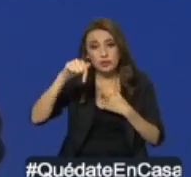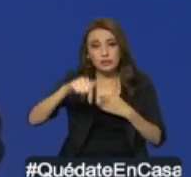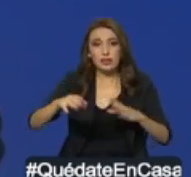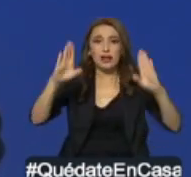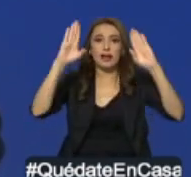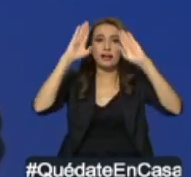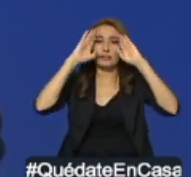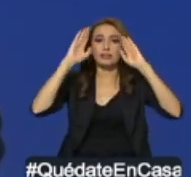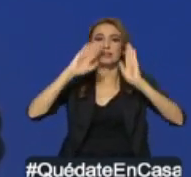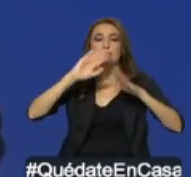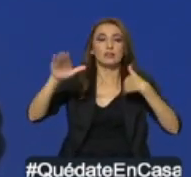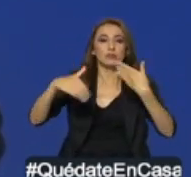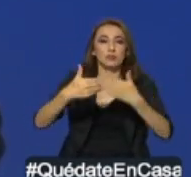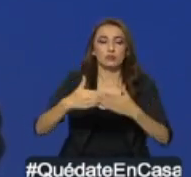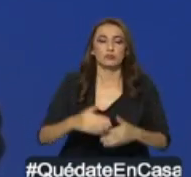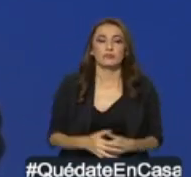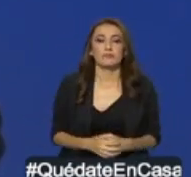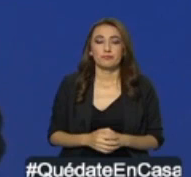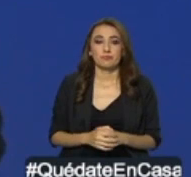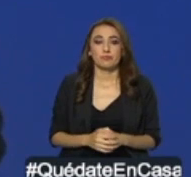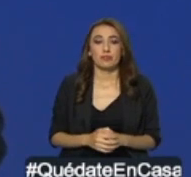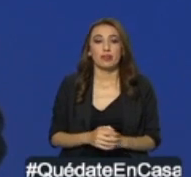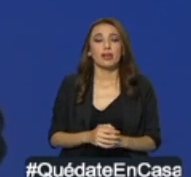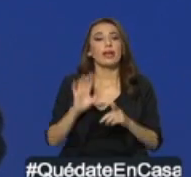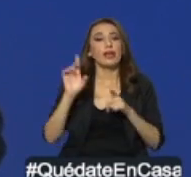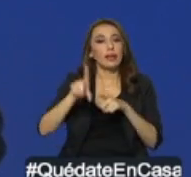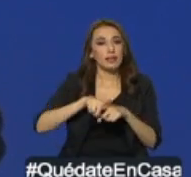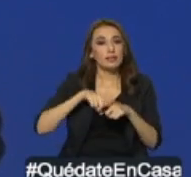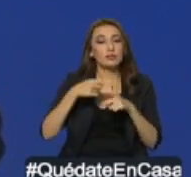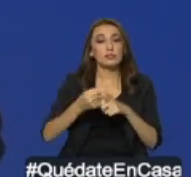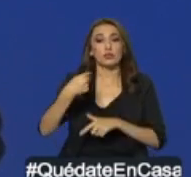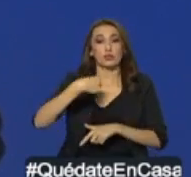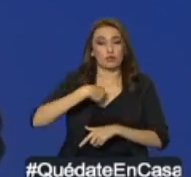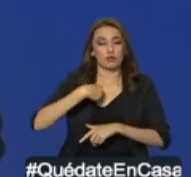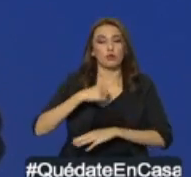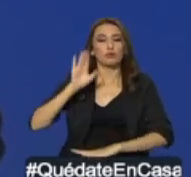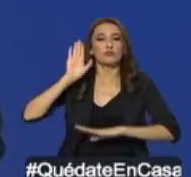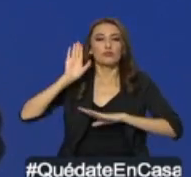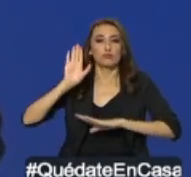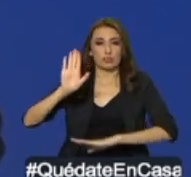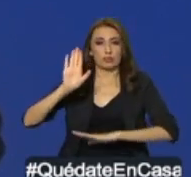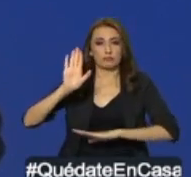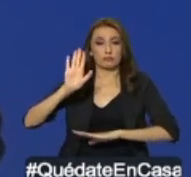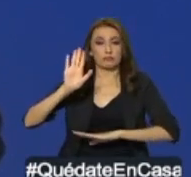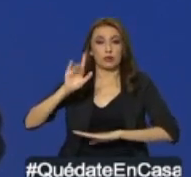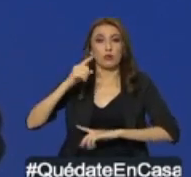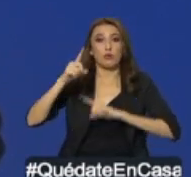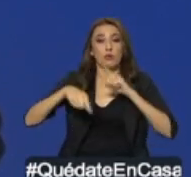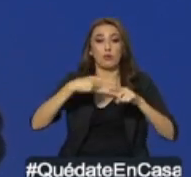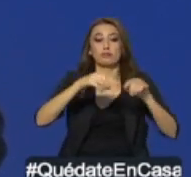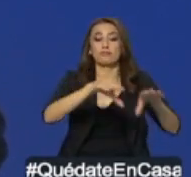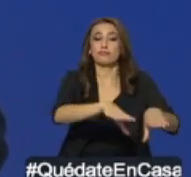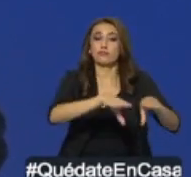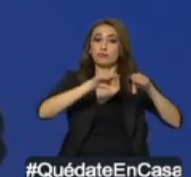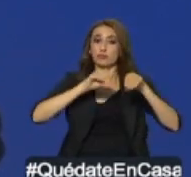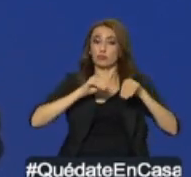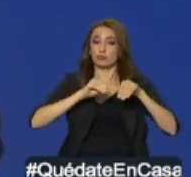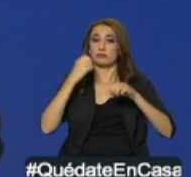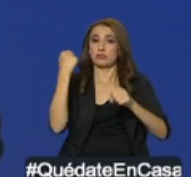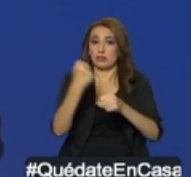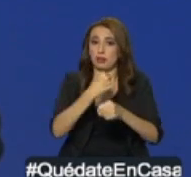preocupaciones al amparo de este juramento hipocrático no dude en asumir con absoluta responsabilidad